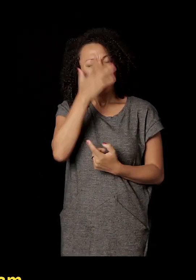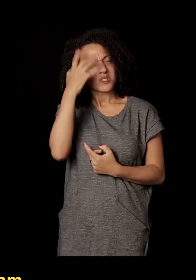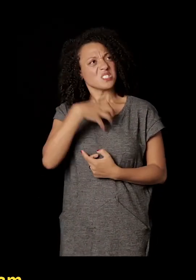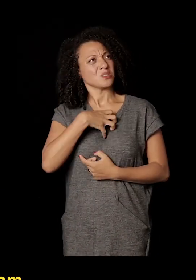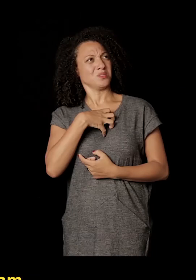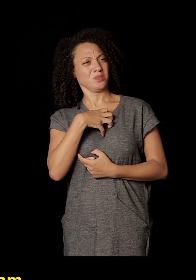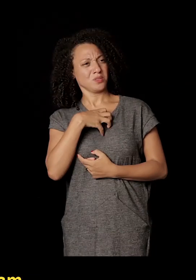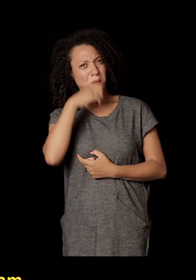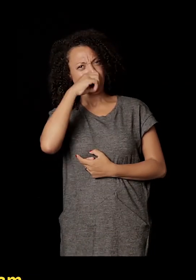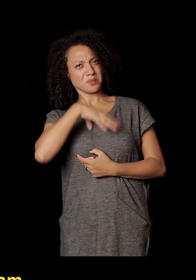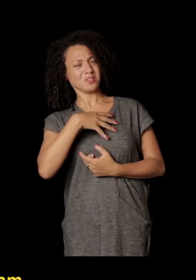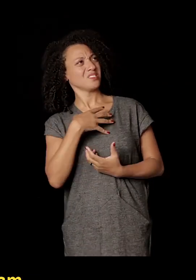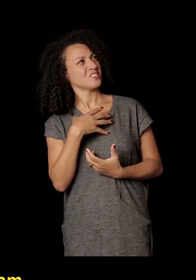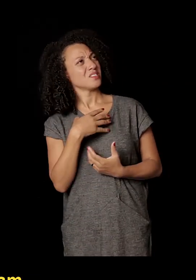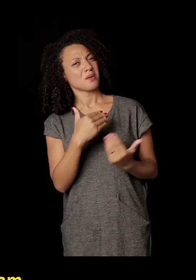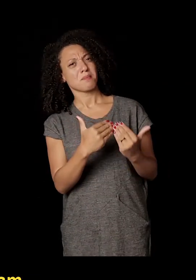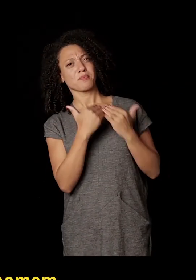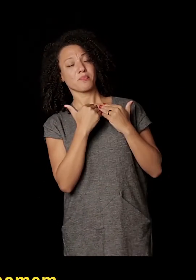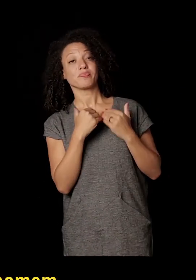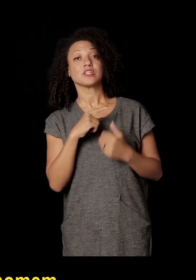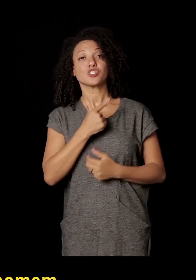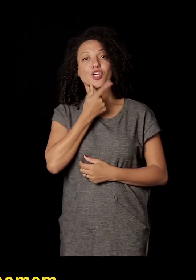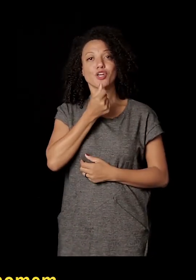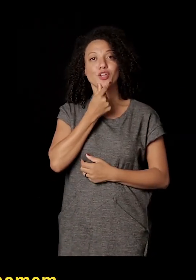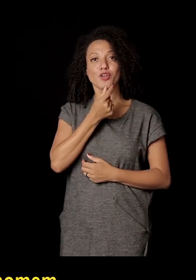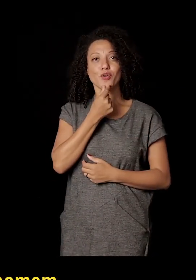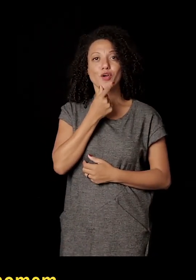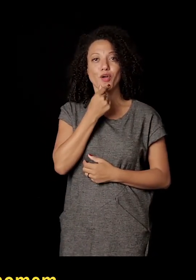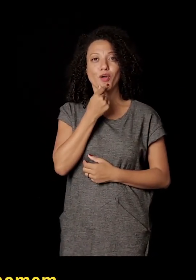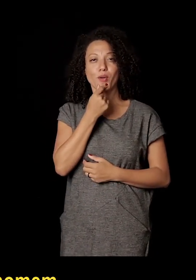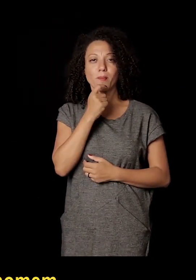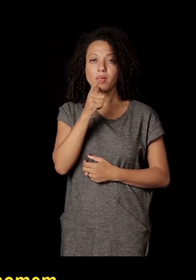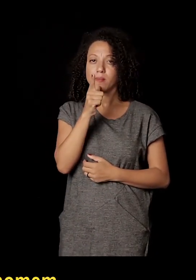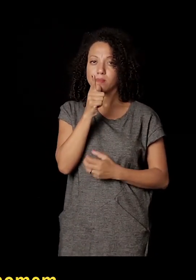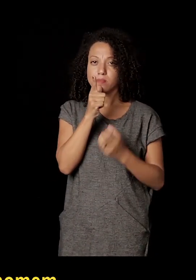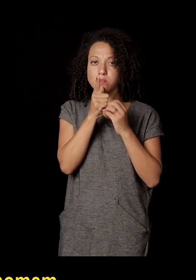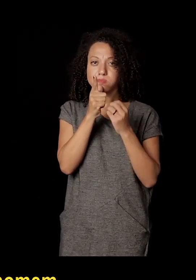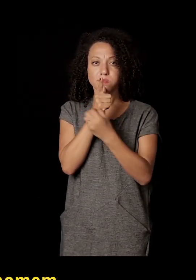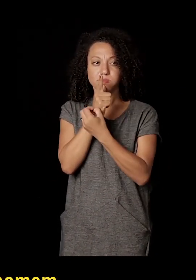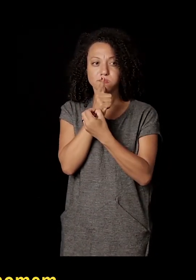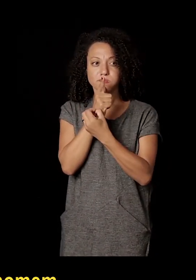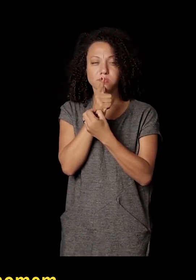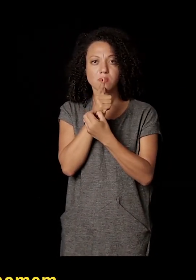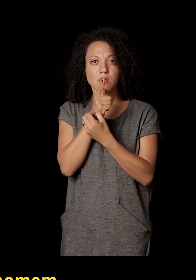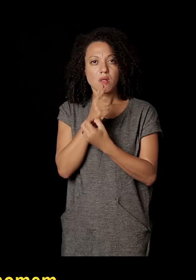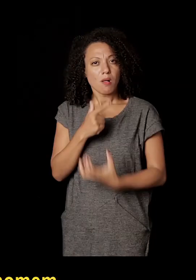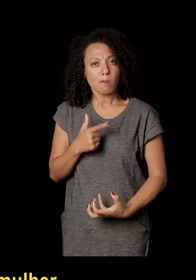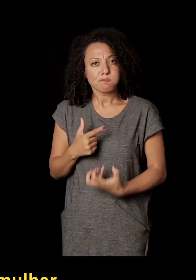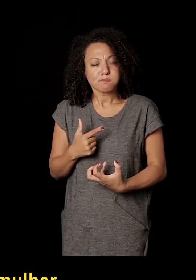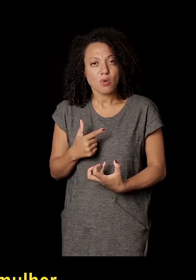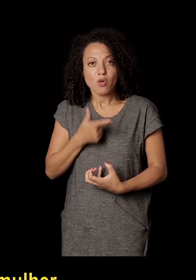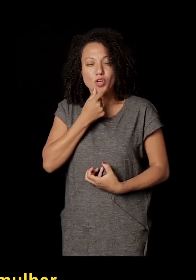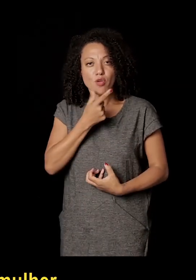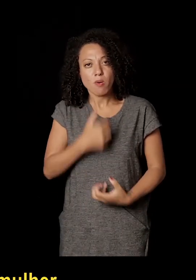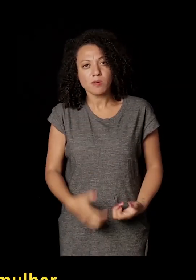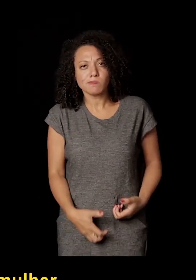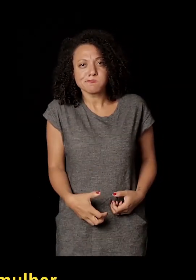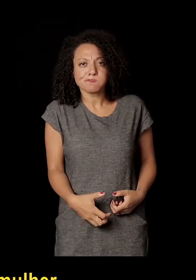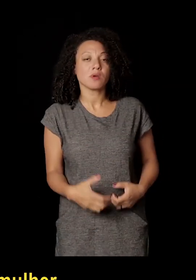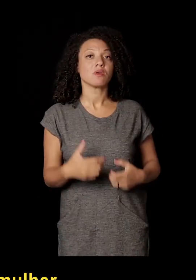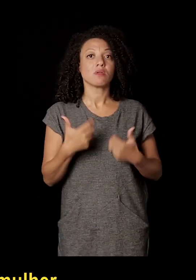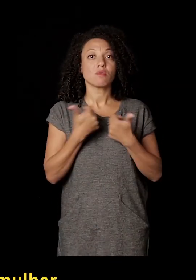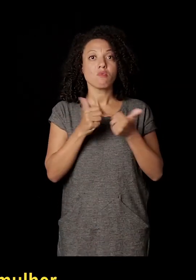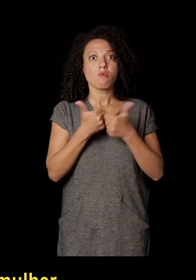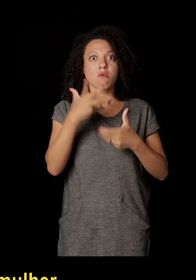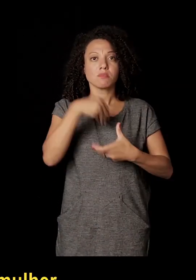se sintió absolutamente ofendida. Había una fotografía de un hombre agarrándose los testículos, por ejemplo, que estaba acosando